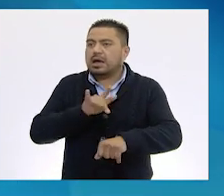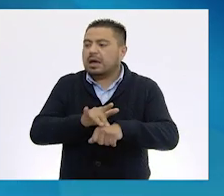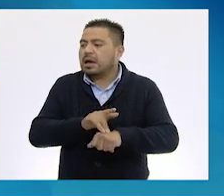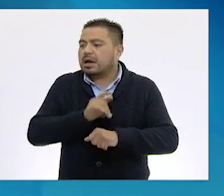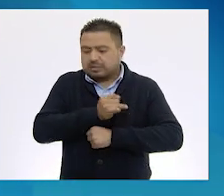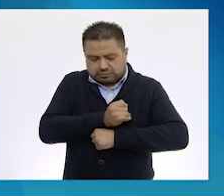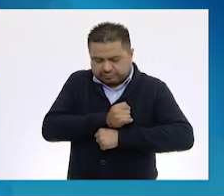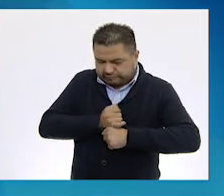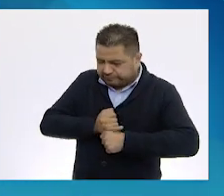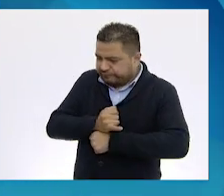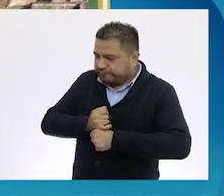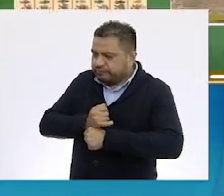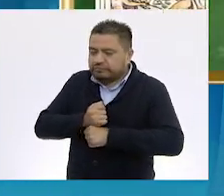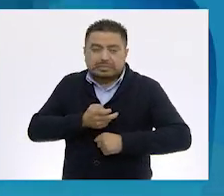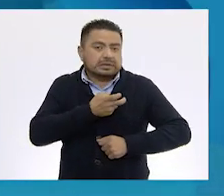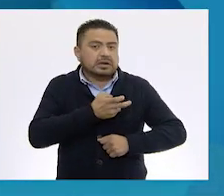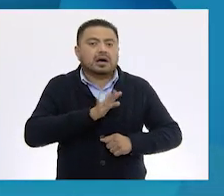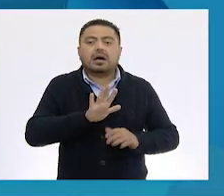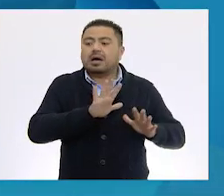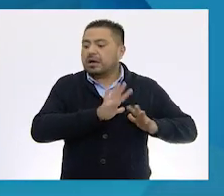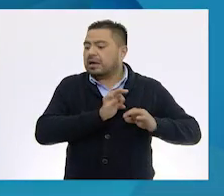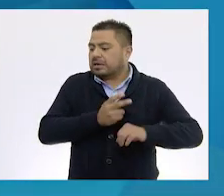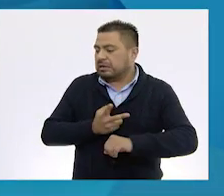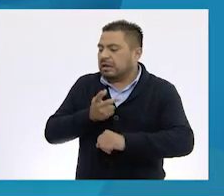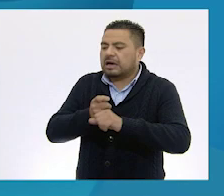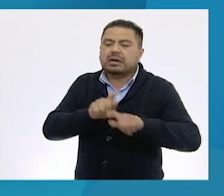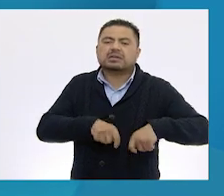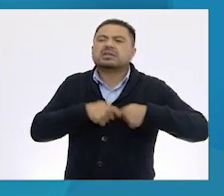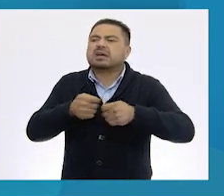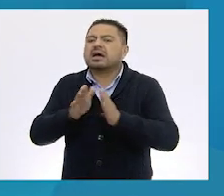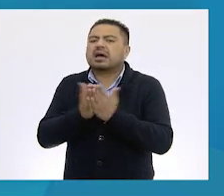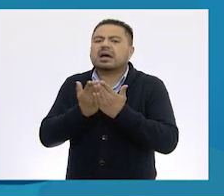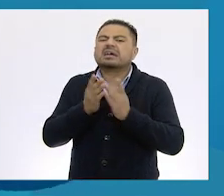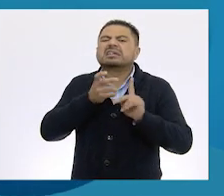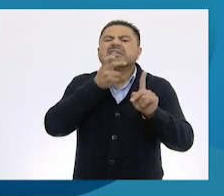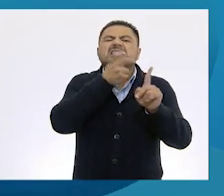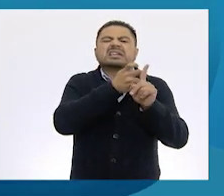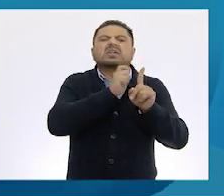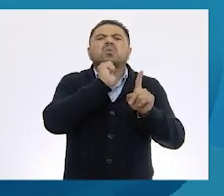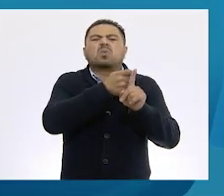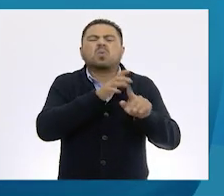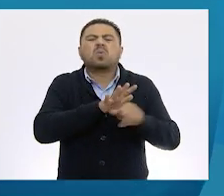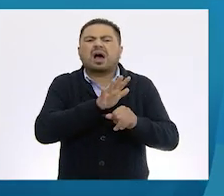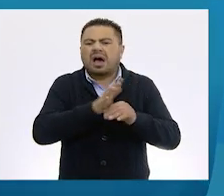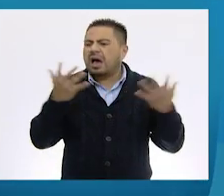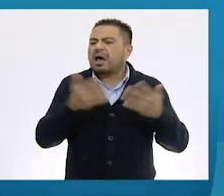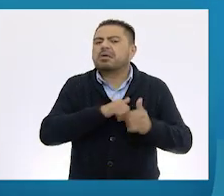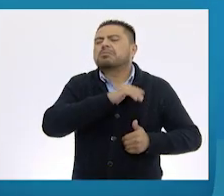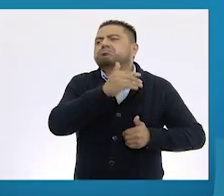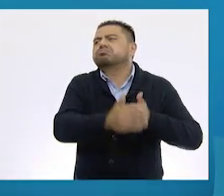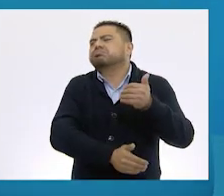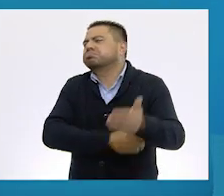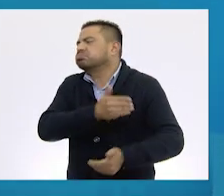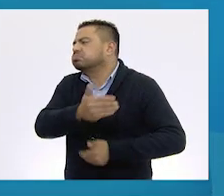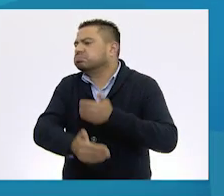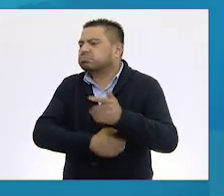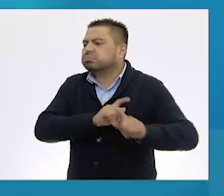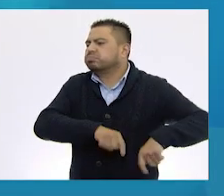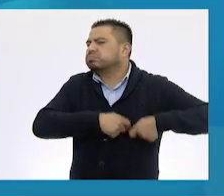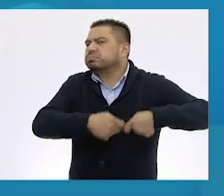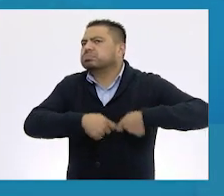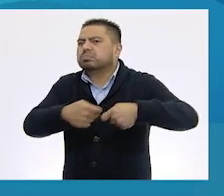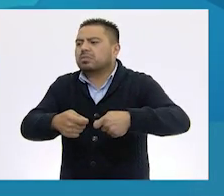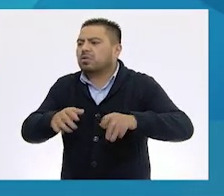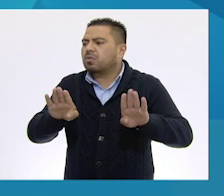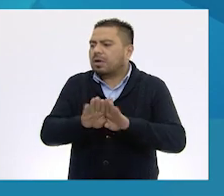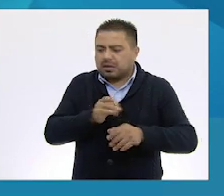está estudiando. Las fuentes secundarias son aquellas que han sido hechas posteriormente al periodo que